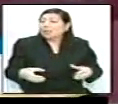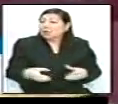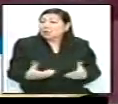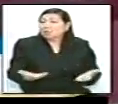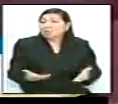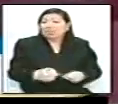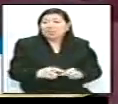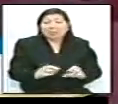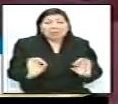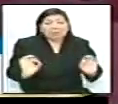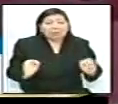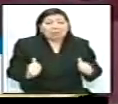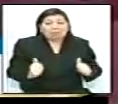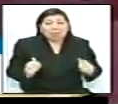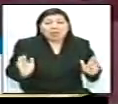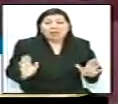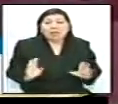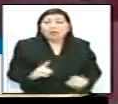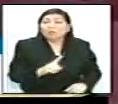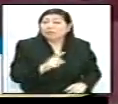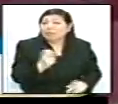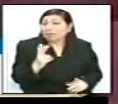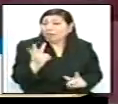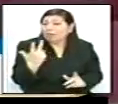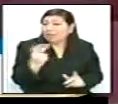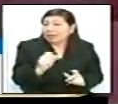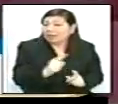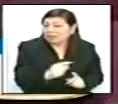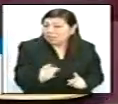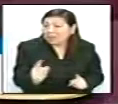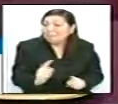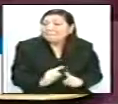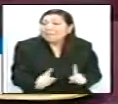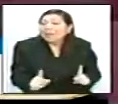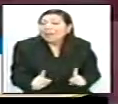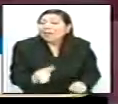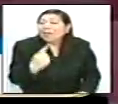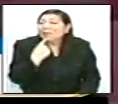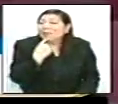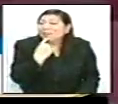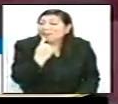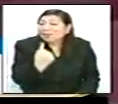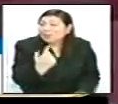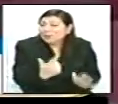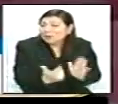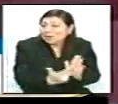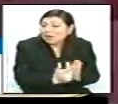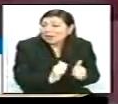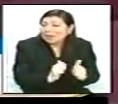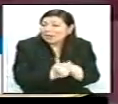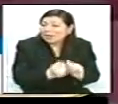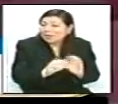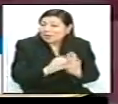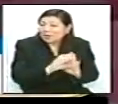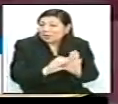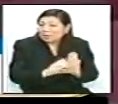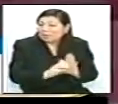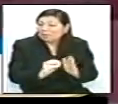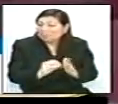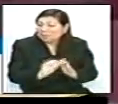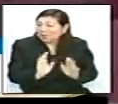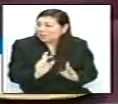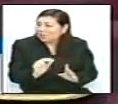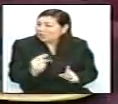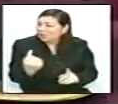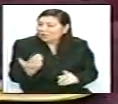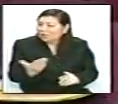en el Pleno. Sería saludable escuchar a los 130 parlamentarios. Pero decir que una ley de reforma constitucional puede ir sin dictamen no